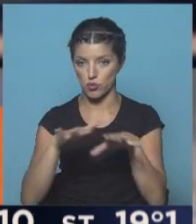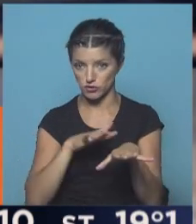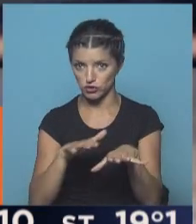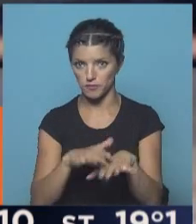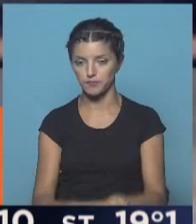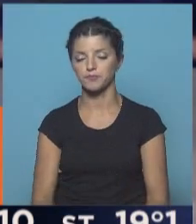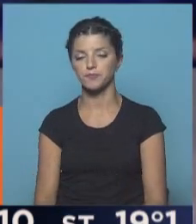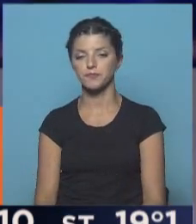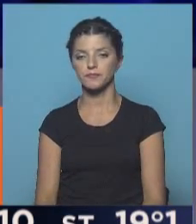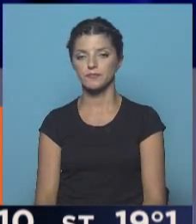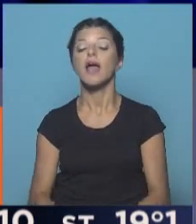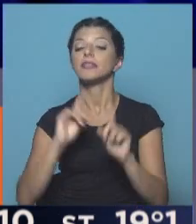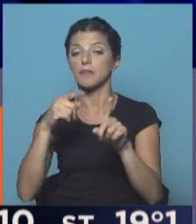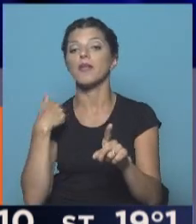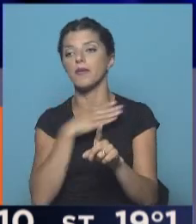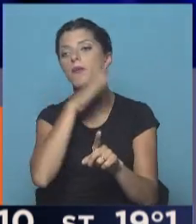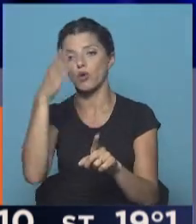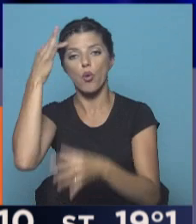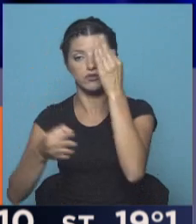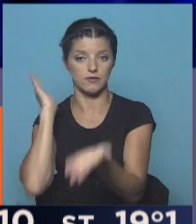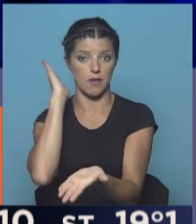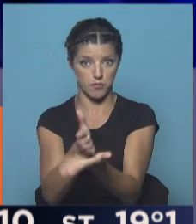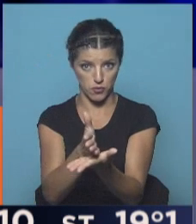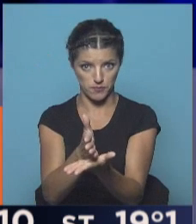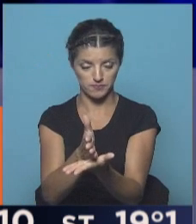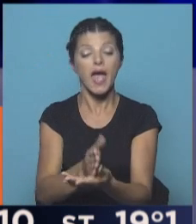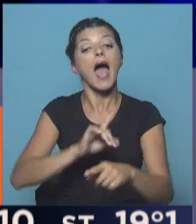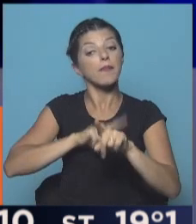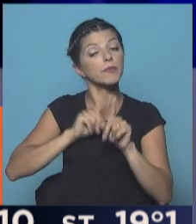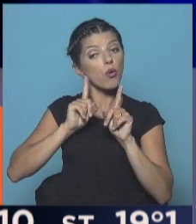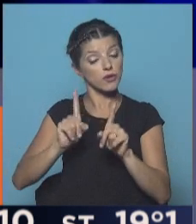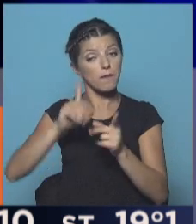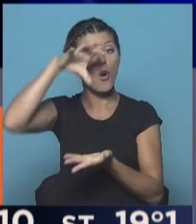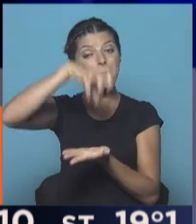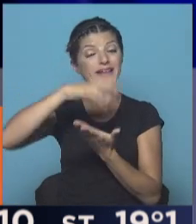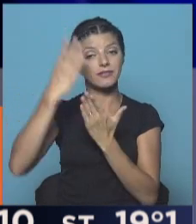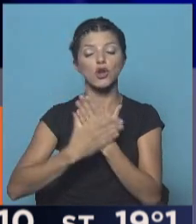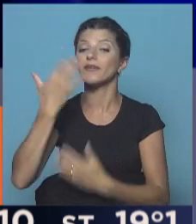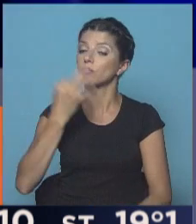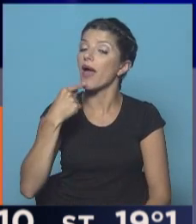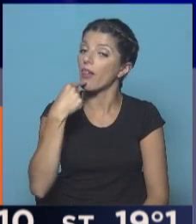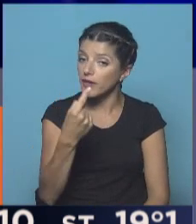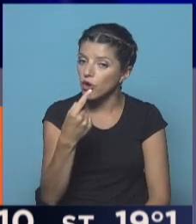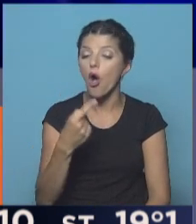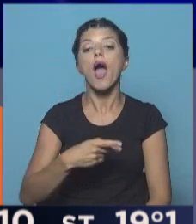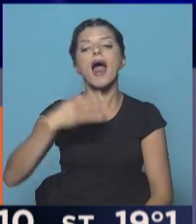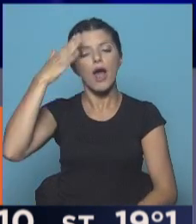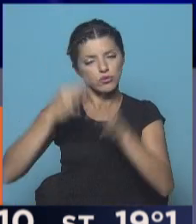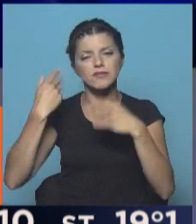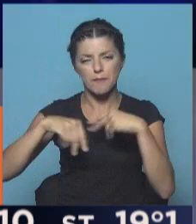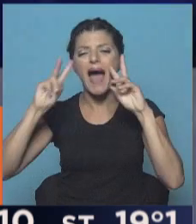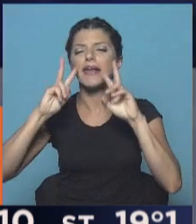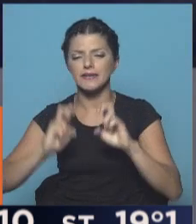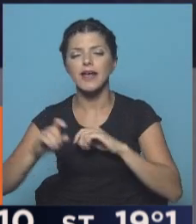que deben responder ante la justicia. En paralelo, consideró el Ministerio de Seguridad en un comunicado, la justicia será quien evalúe lo sucedido